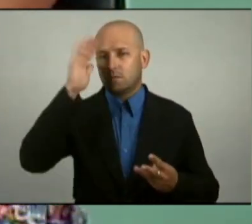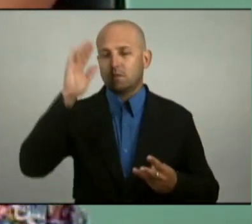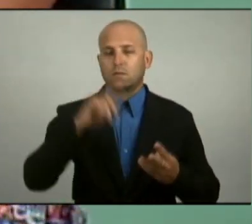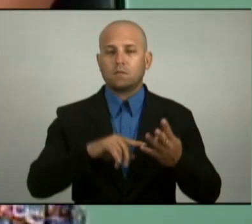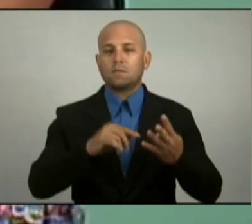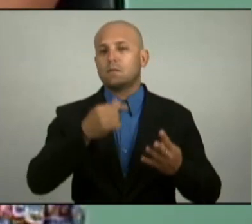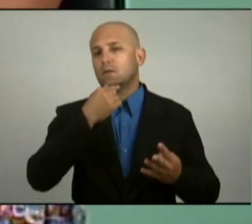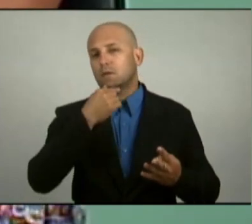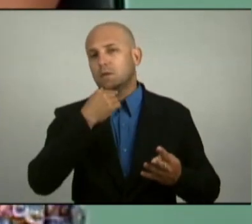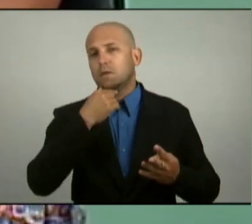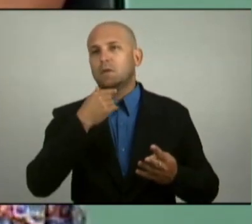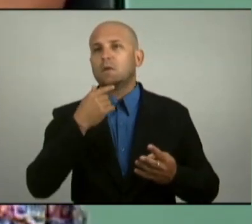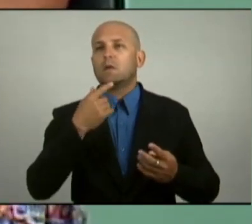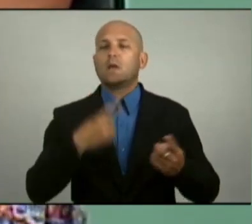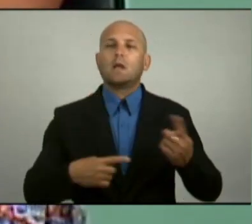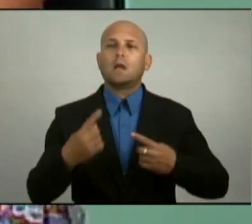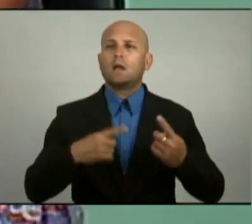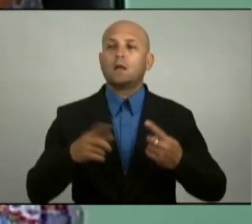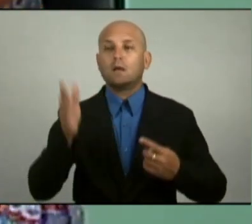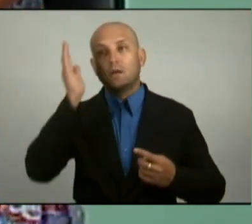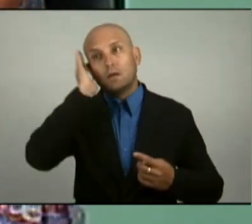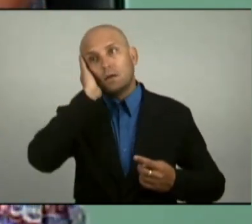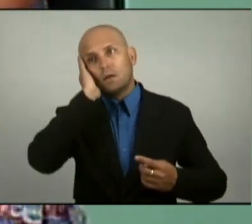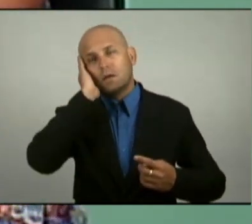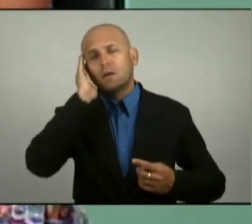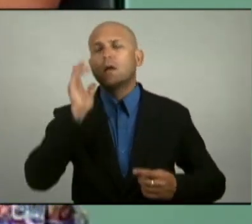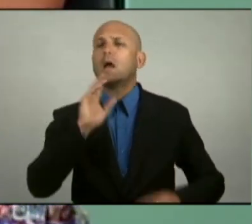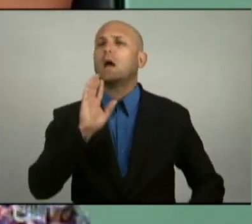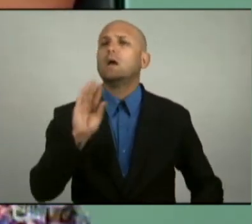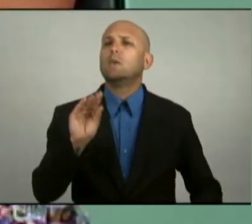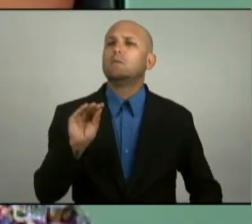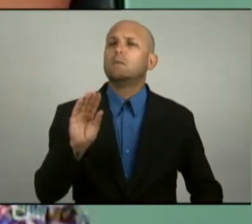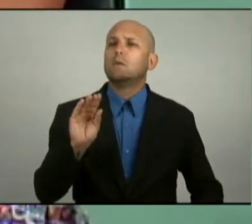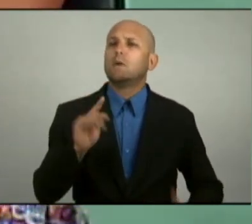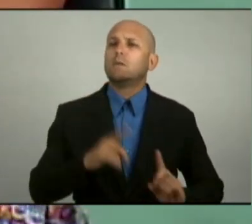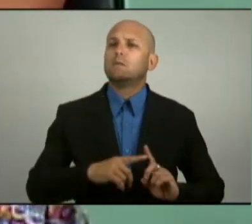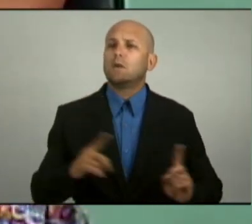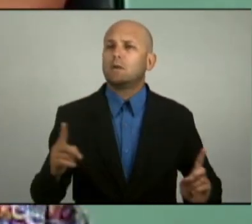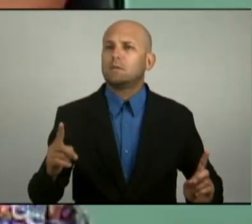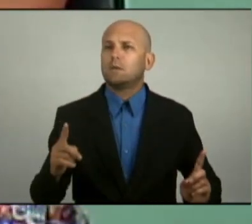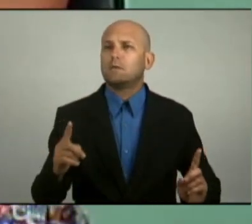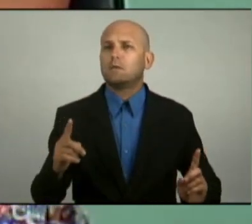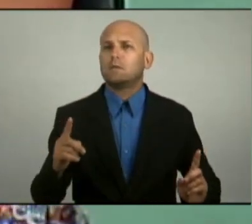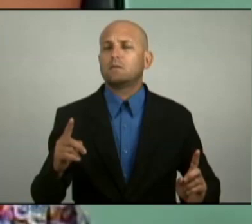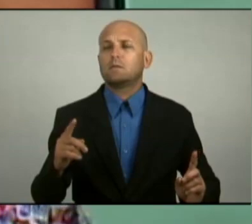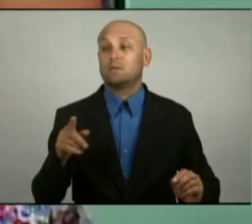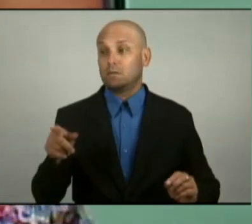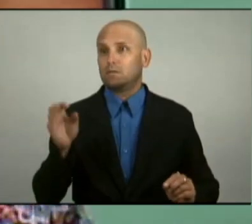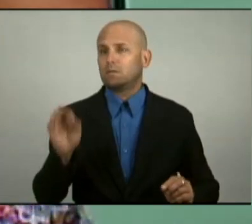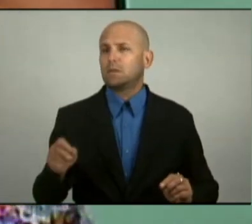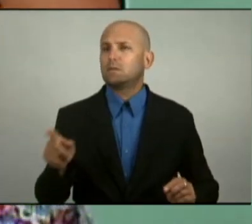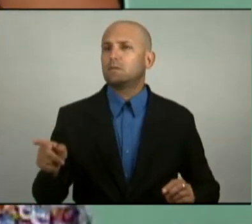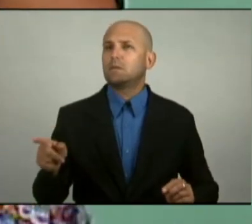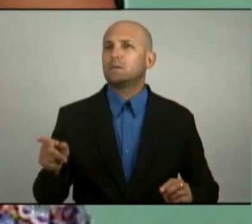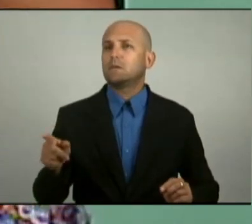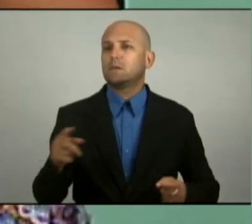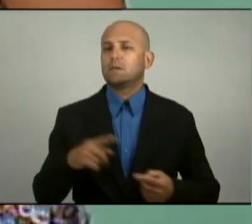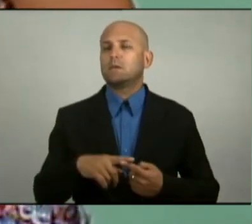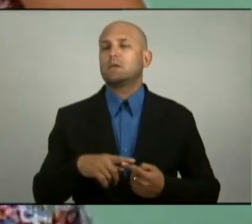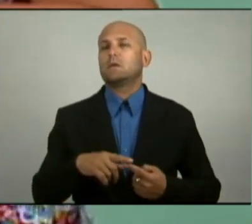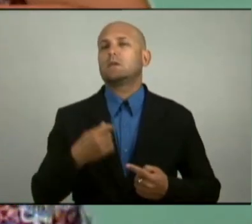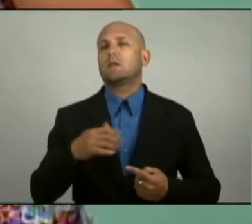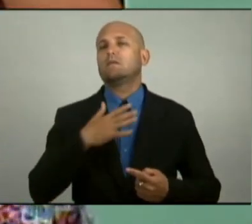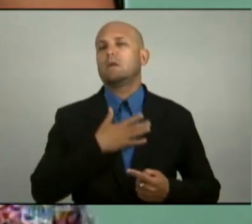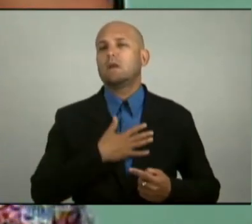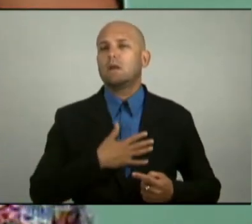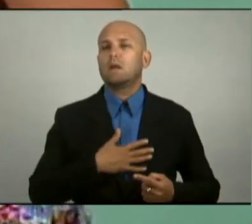incluso que tenga que ver con el sueño qué se recomienda además de esto que usted ha explicado de la higiene del sueño